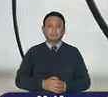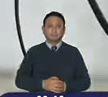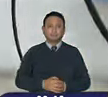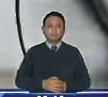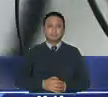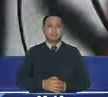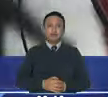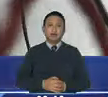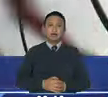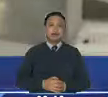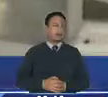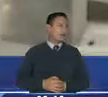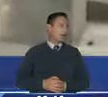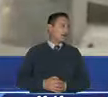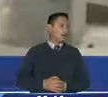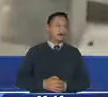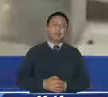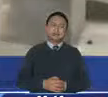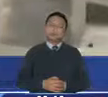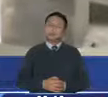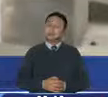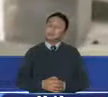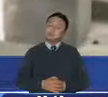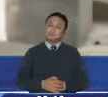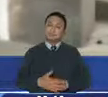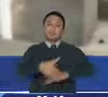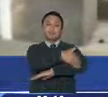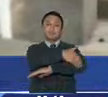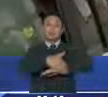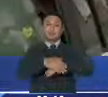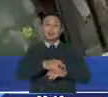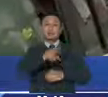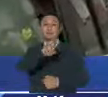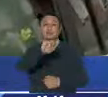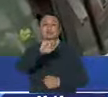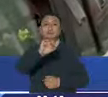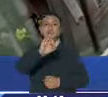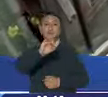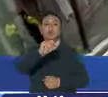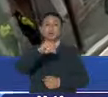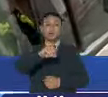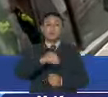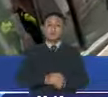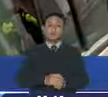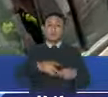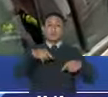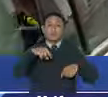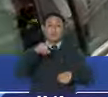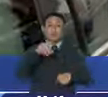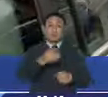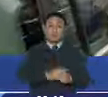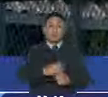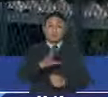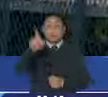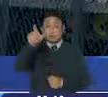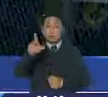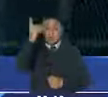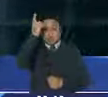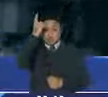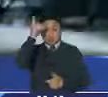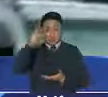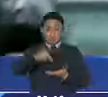dos extranjeros arribaron a una vivienda ubicada entre las calles José Río Frío y Javier Zambrano a cobrar un dinero que les debía un cliente